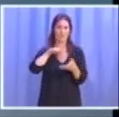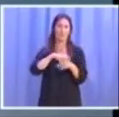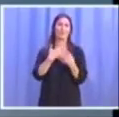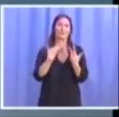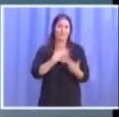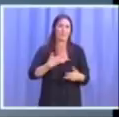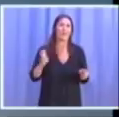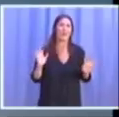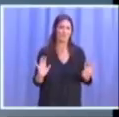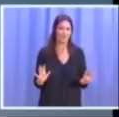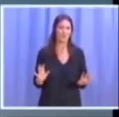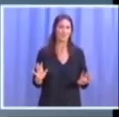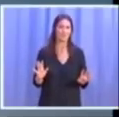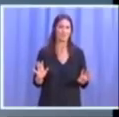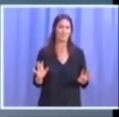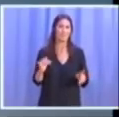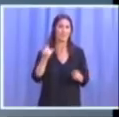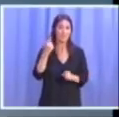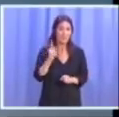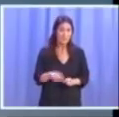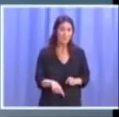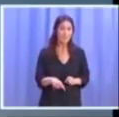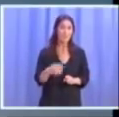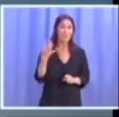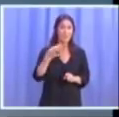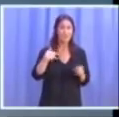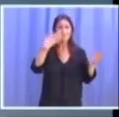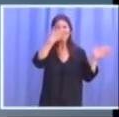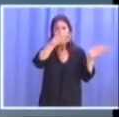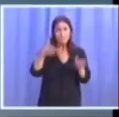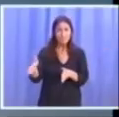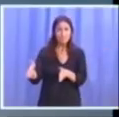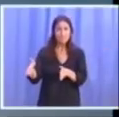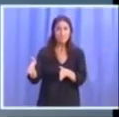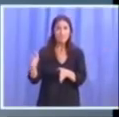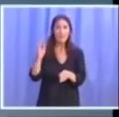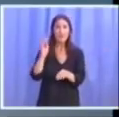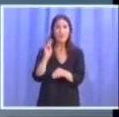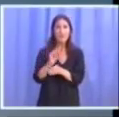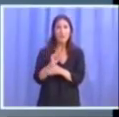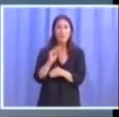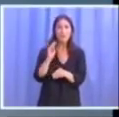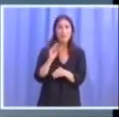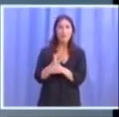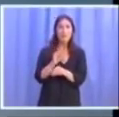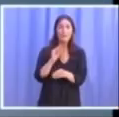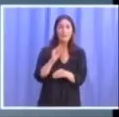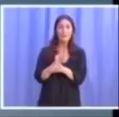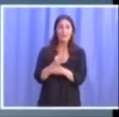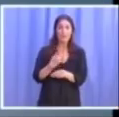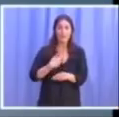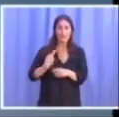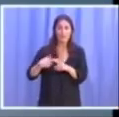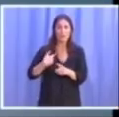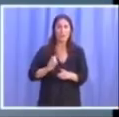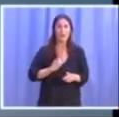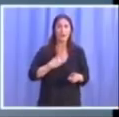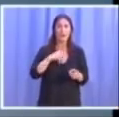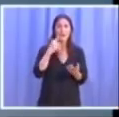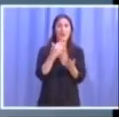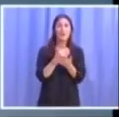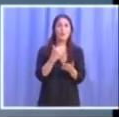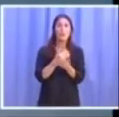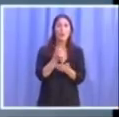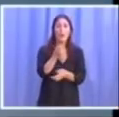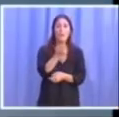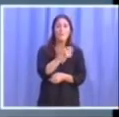riesgo. Y además tenemos que centrarnos en cuidar aquellas joyas que tenemos. Por ejemplo, las escuelas